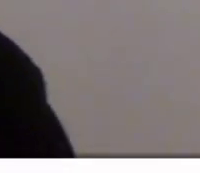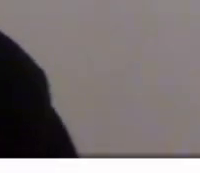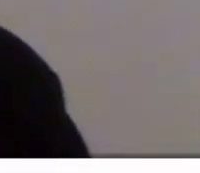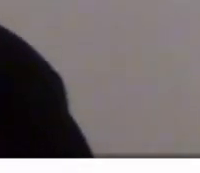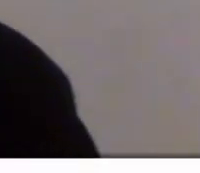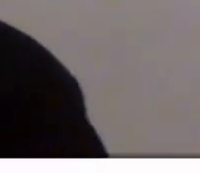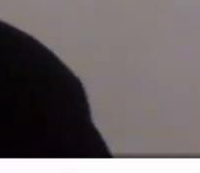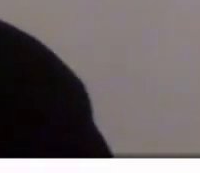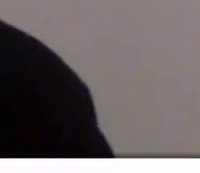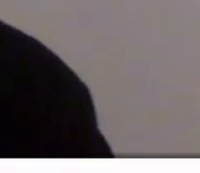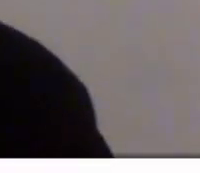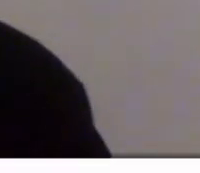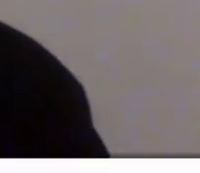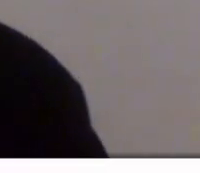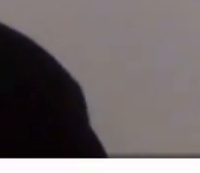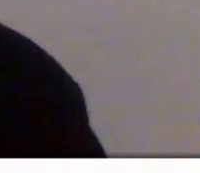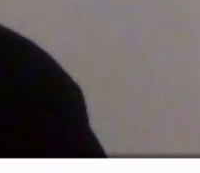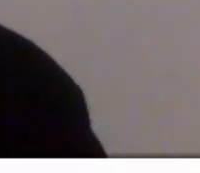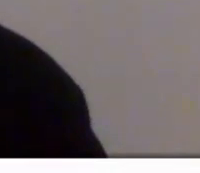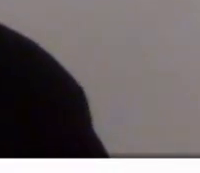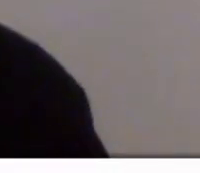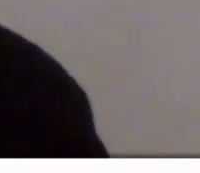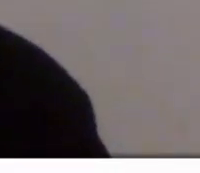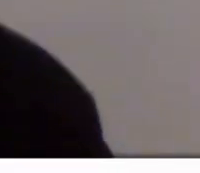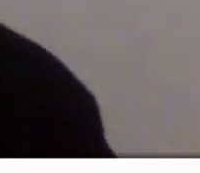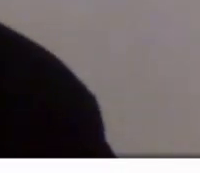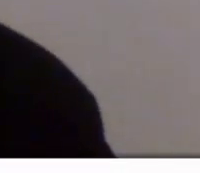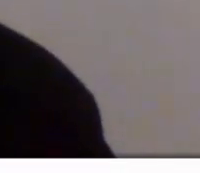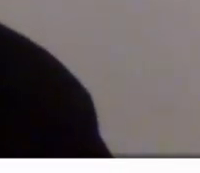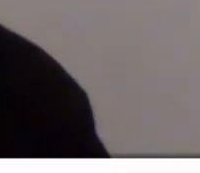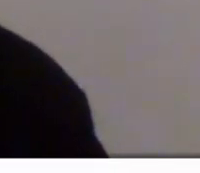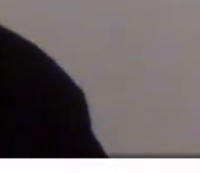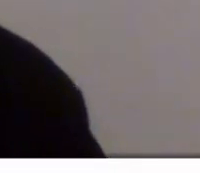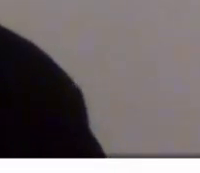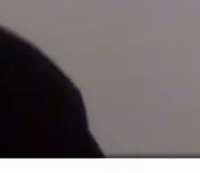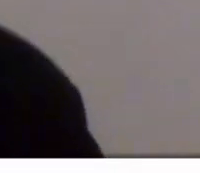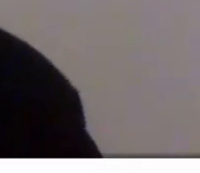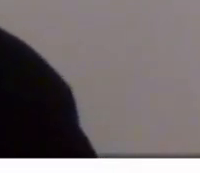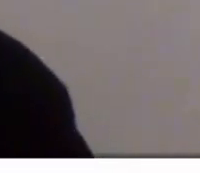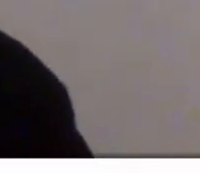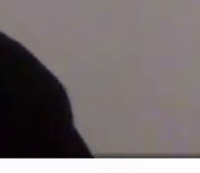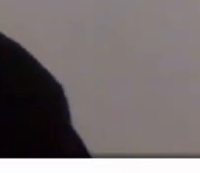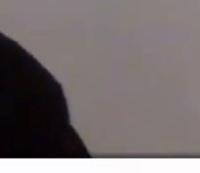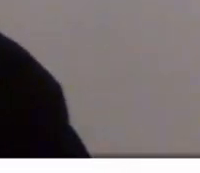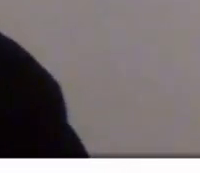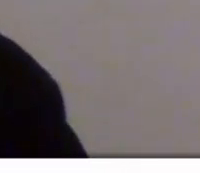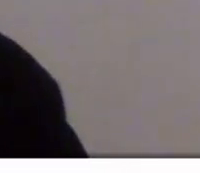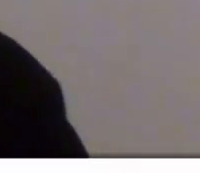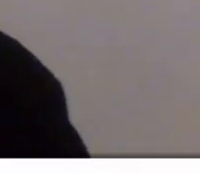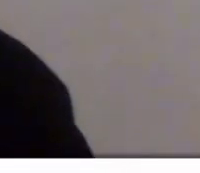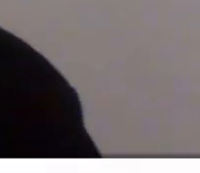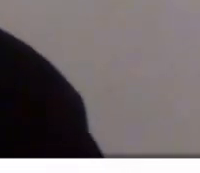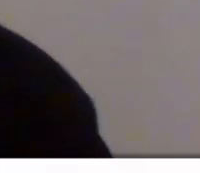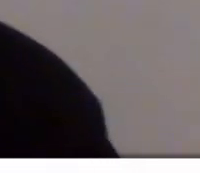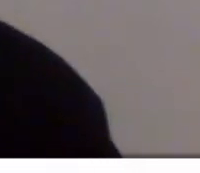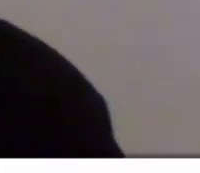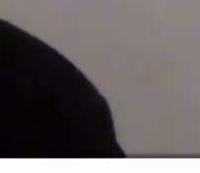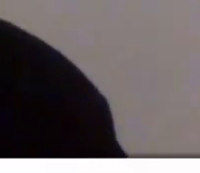aquí, porque la oportunidad que sirvió el proyecto de declaración sobre la cuestión de las exportaciones de